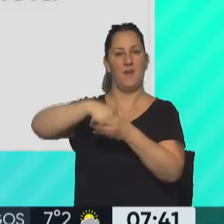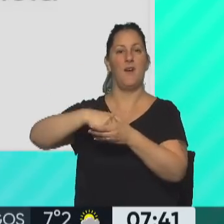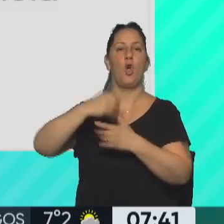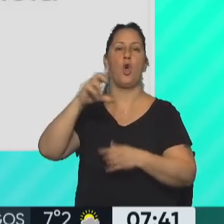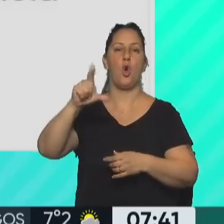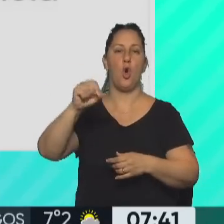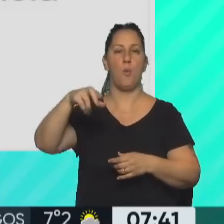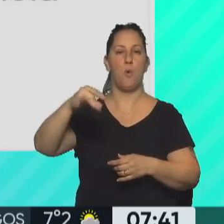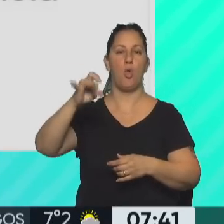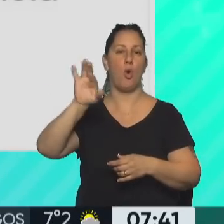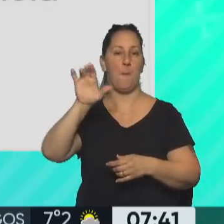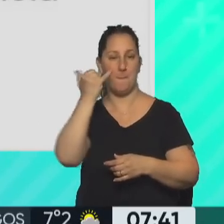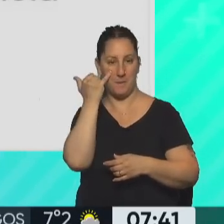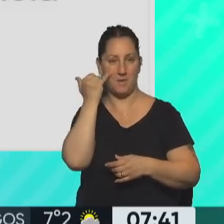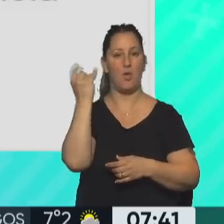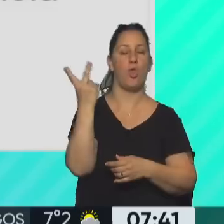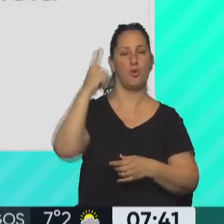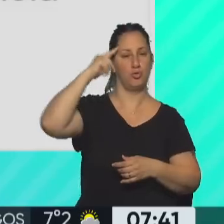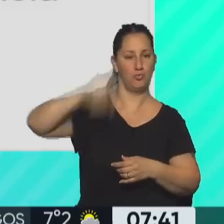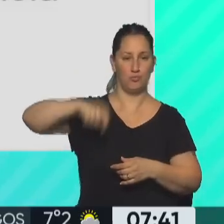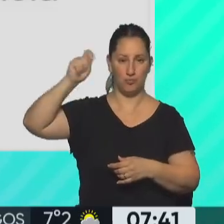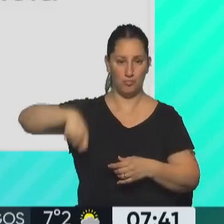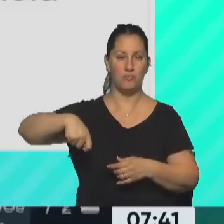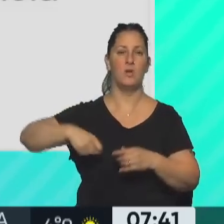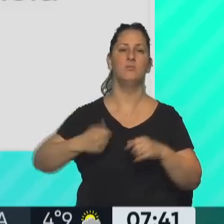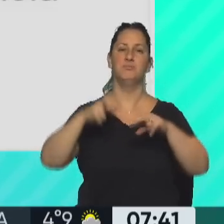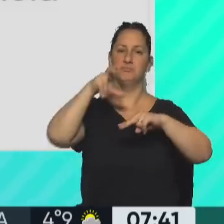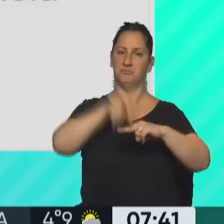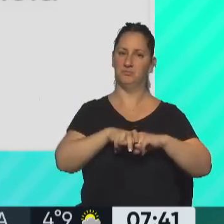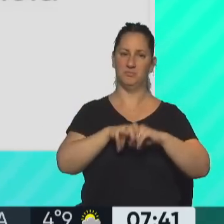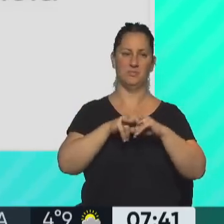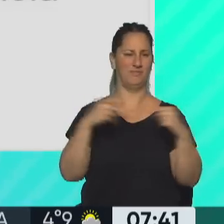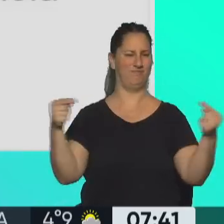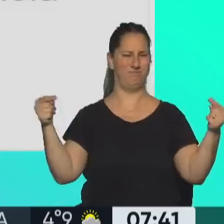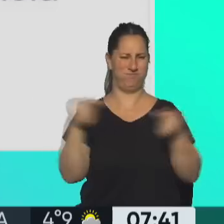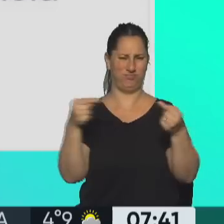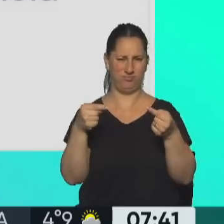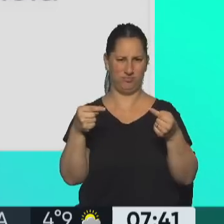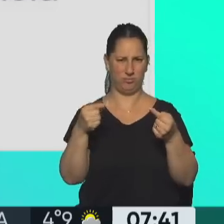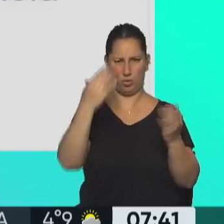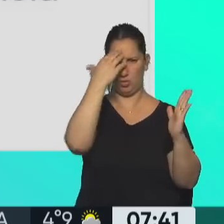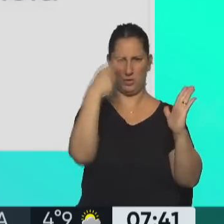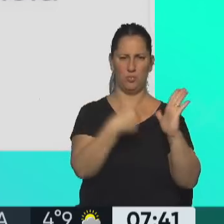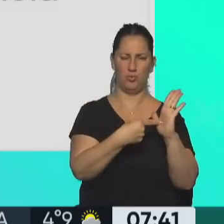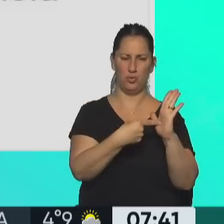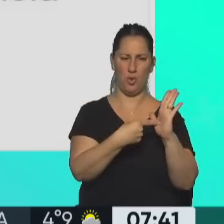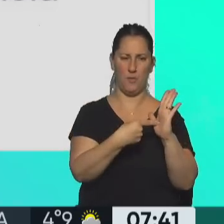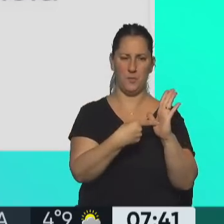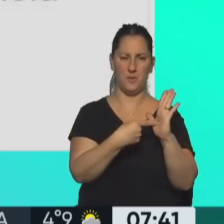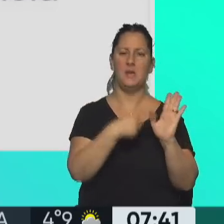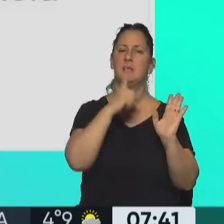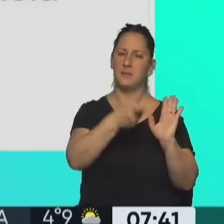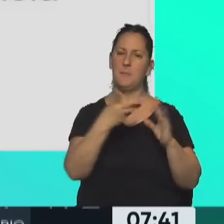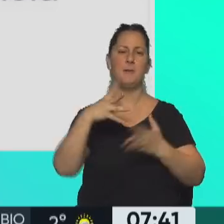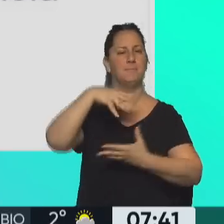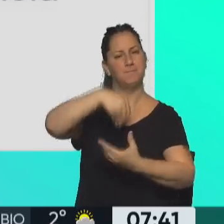Comodoro Pi. Dice, integrada por 2 magistrados que ocupan sus asientos de forma contraria a la Constitución y además intervienen